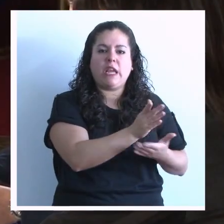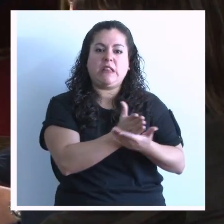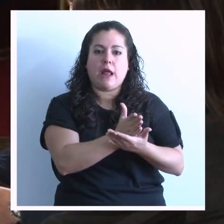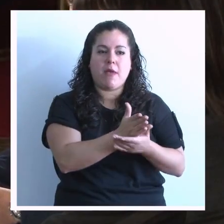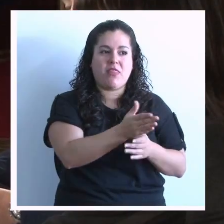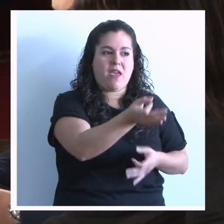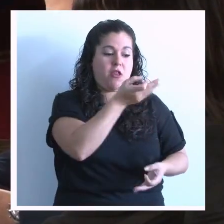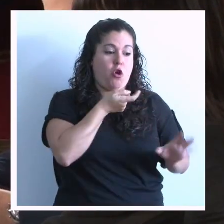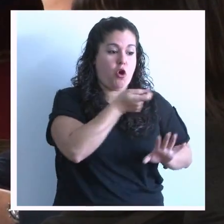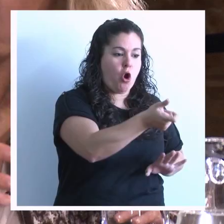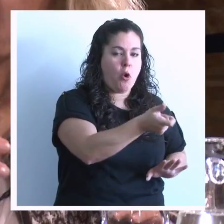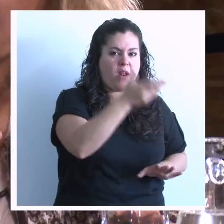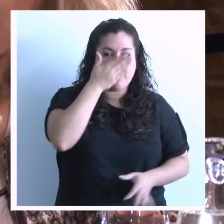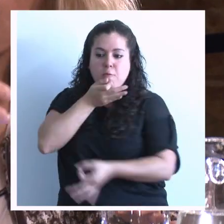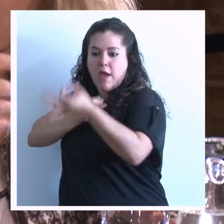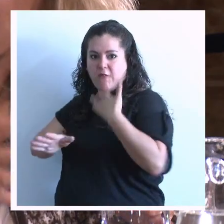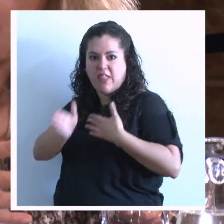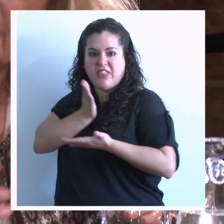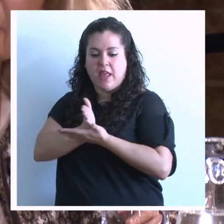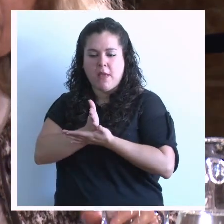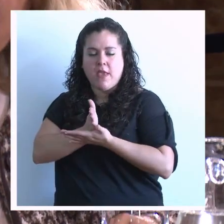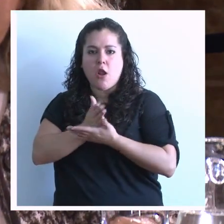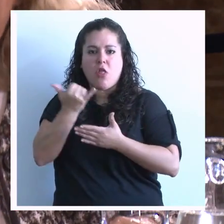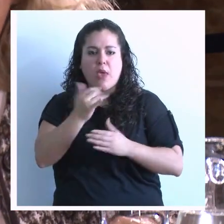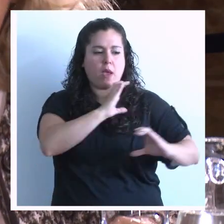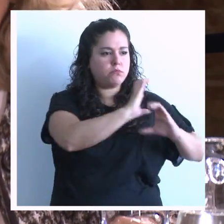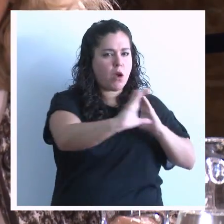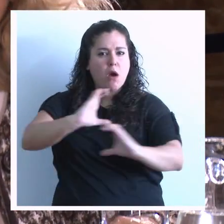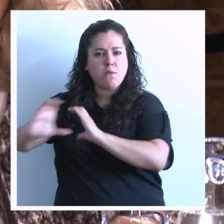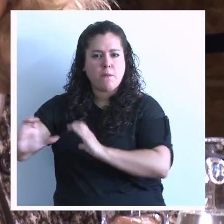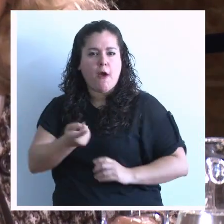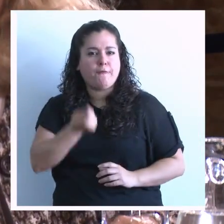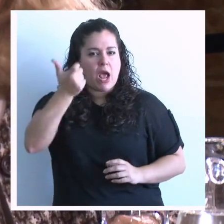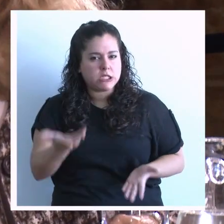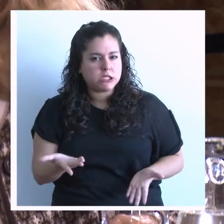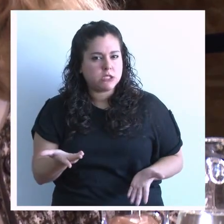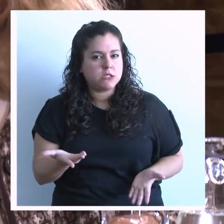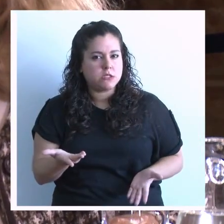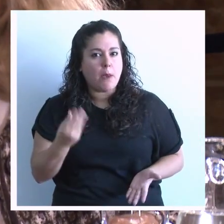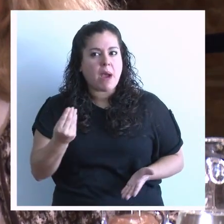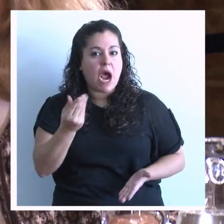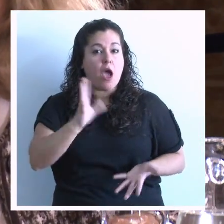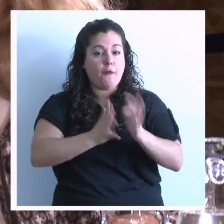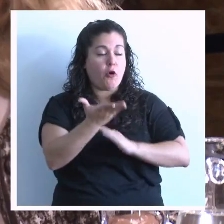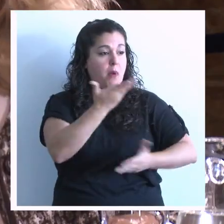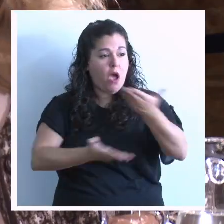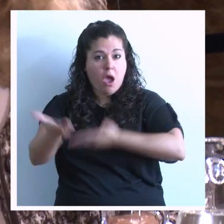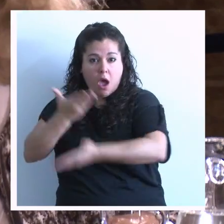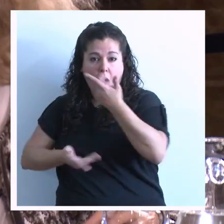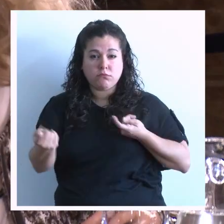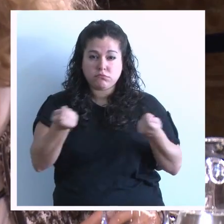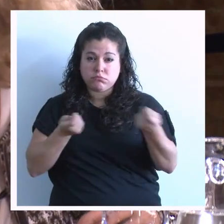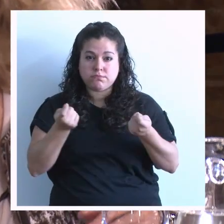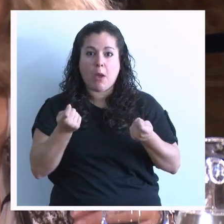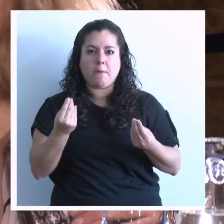el intermediario, el que comercializa, etcétera, puedan entender que cooperativamente